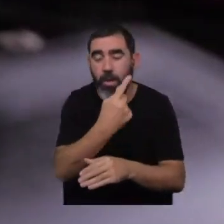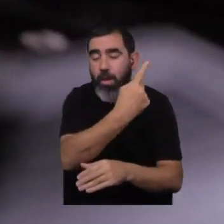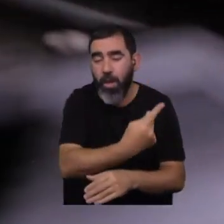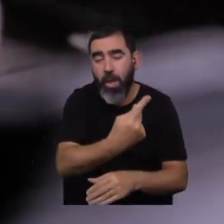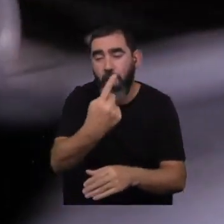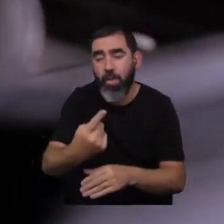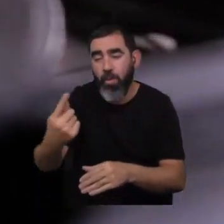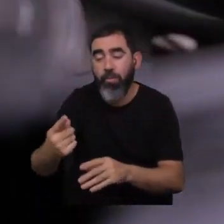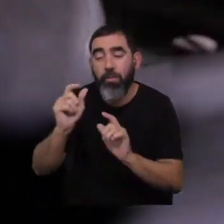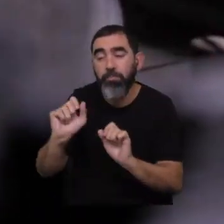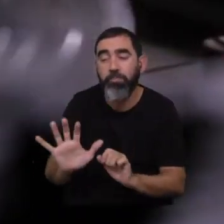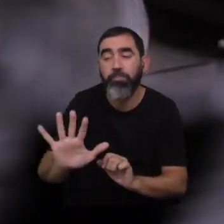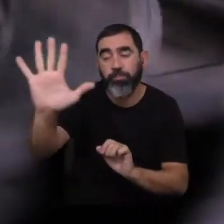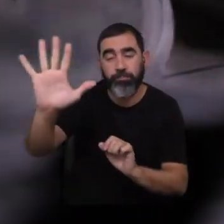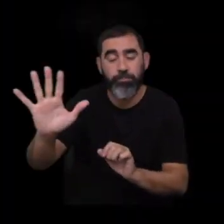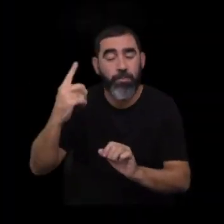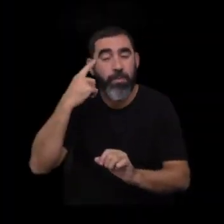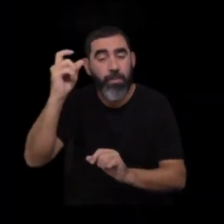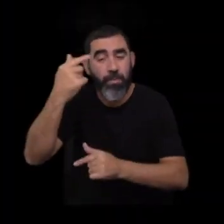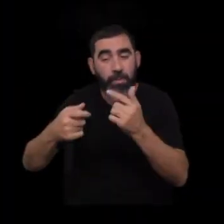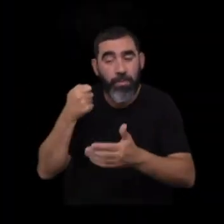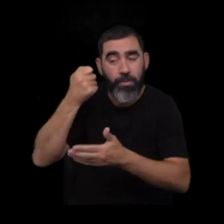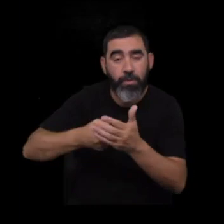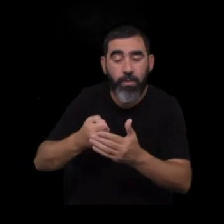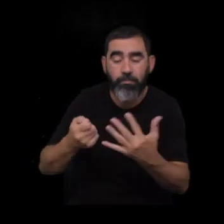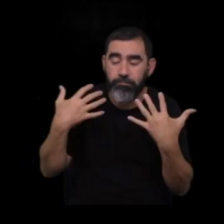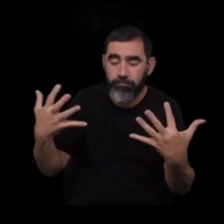tiene que encender su propia antorcha. Adelante.